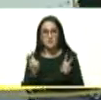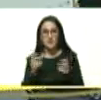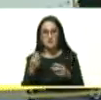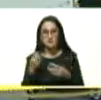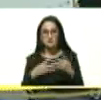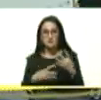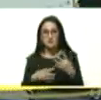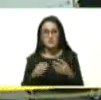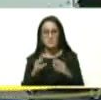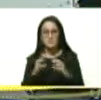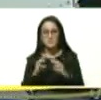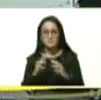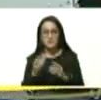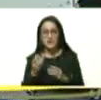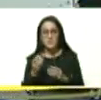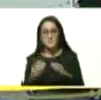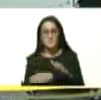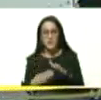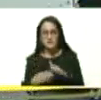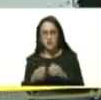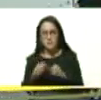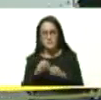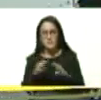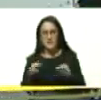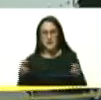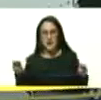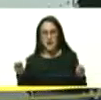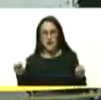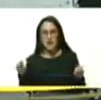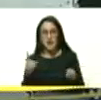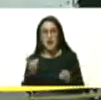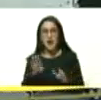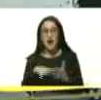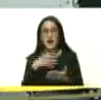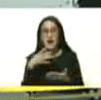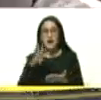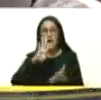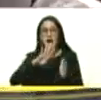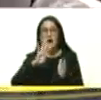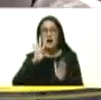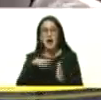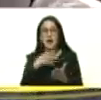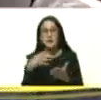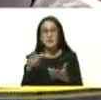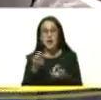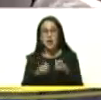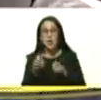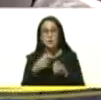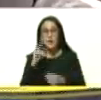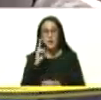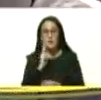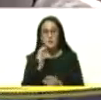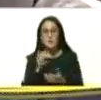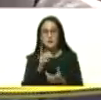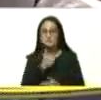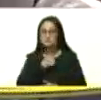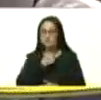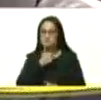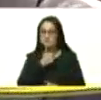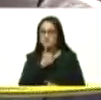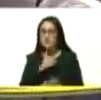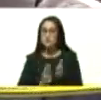las materias primas, una agenda económica bolivariana para la resistencia y para el crecimiento